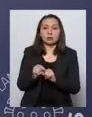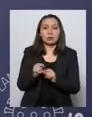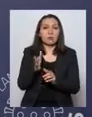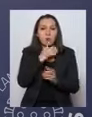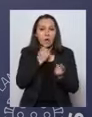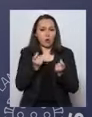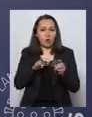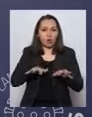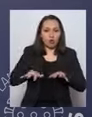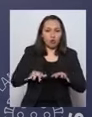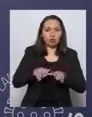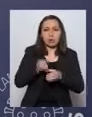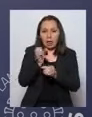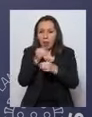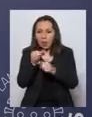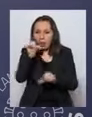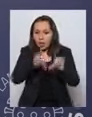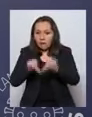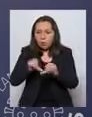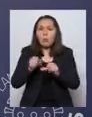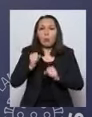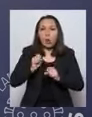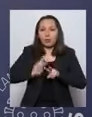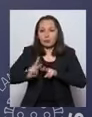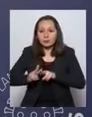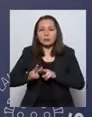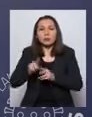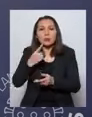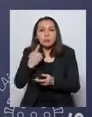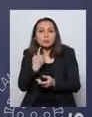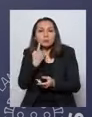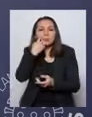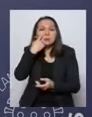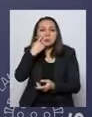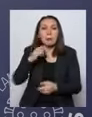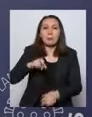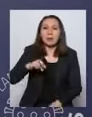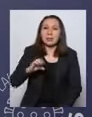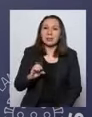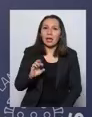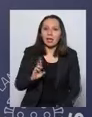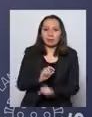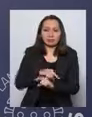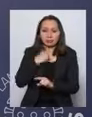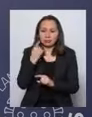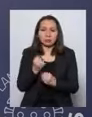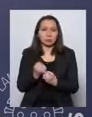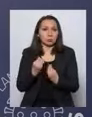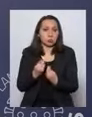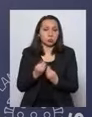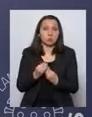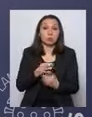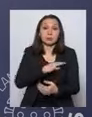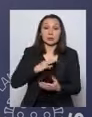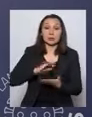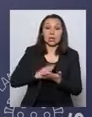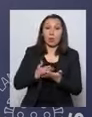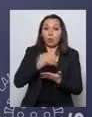distintos insumos en laboratorios para el procesamiento y toma de muestra para tests psr si bien desde el mini sal